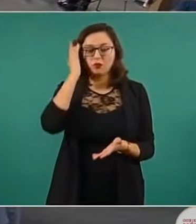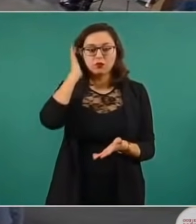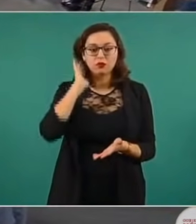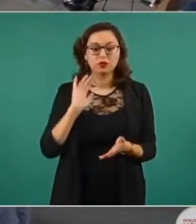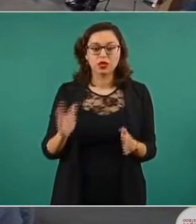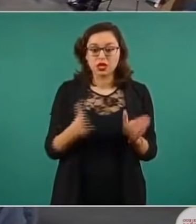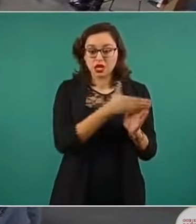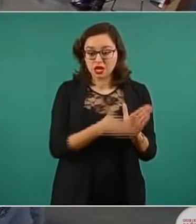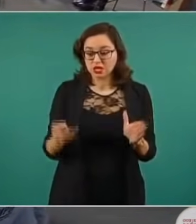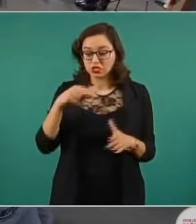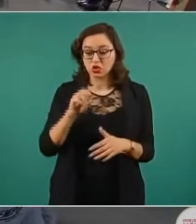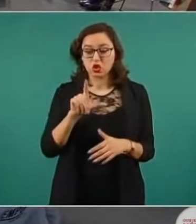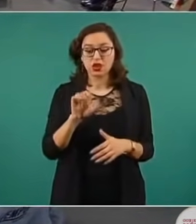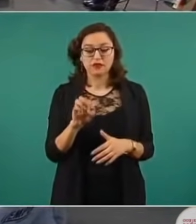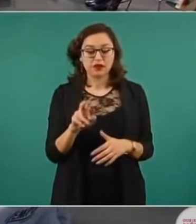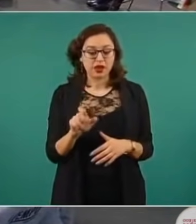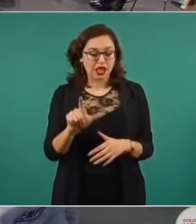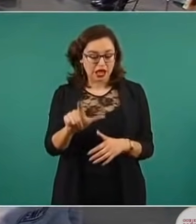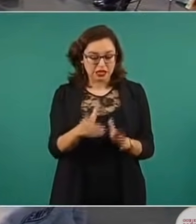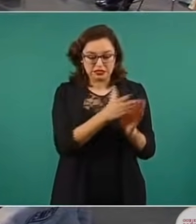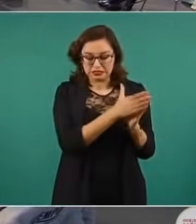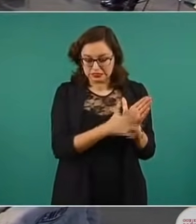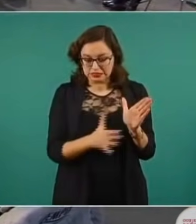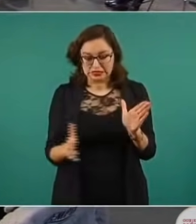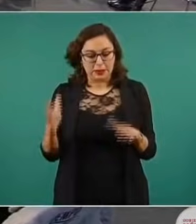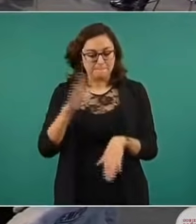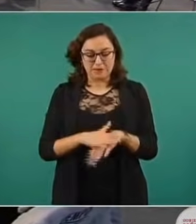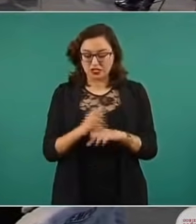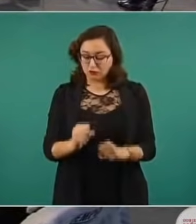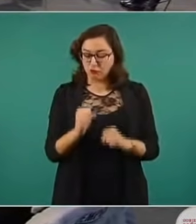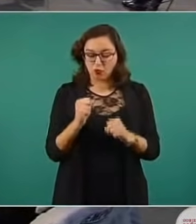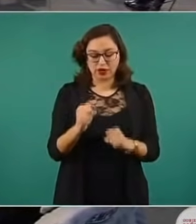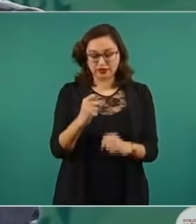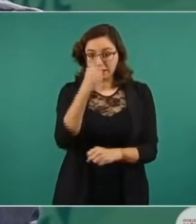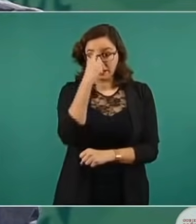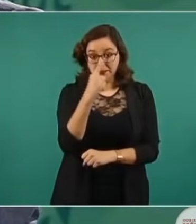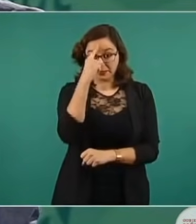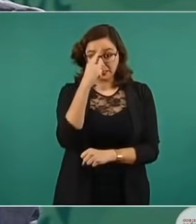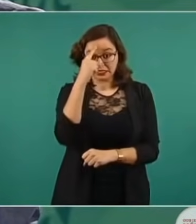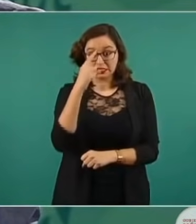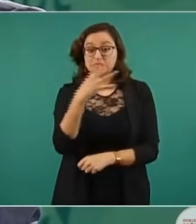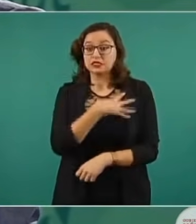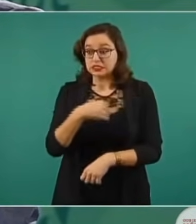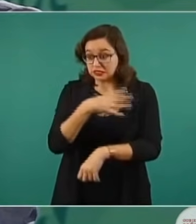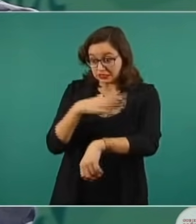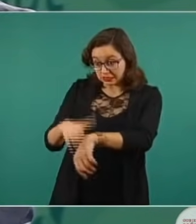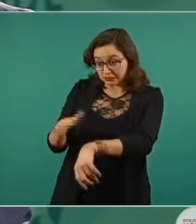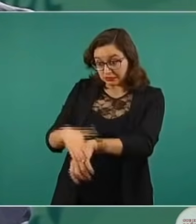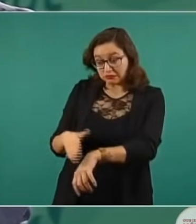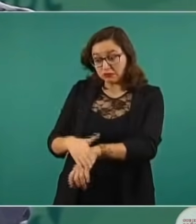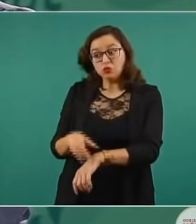modelo neoliberal o el periodo neoliberal o neoporfirista, se le decía a los hijos: estudia